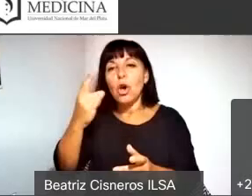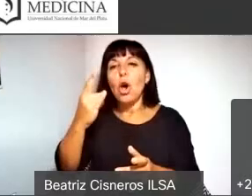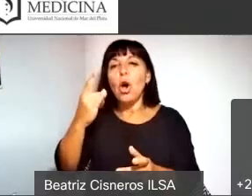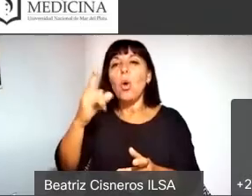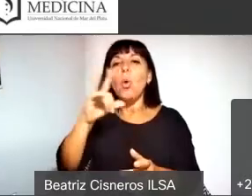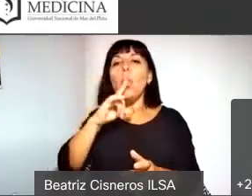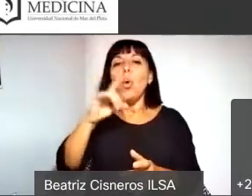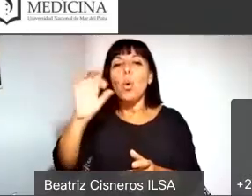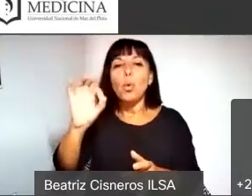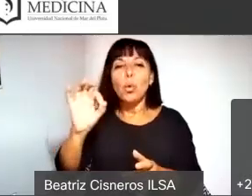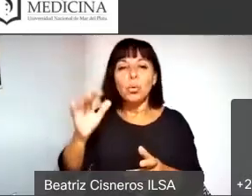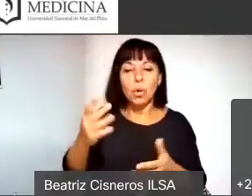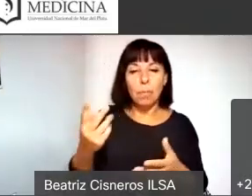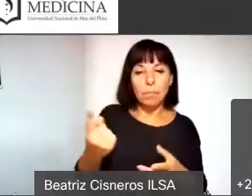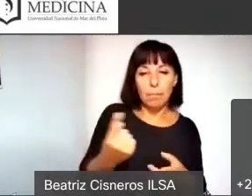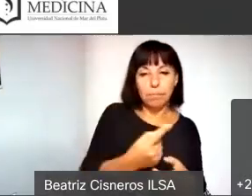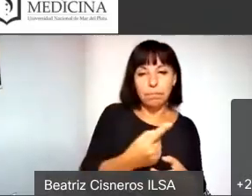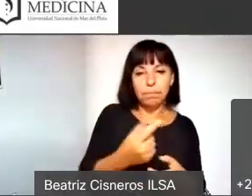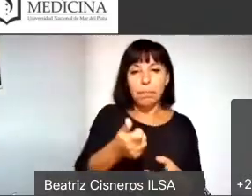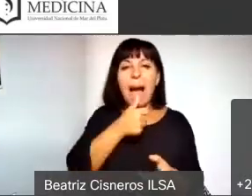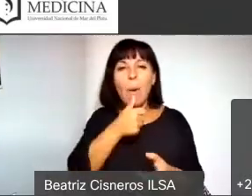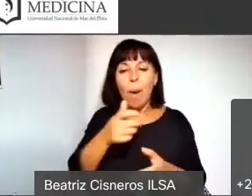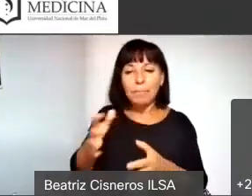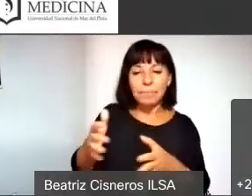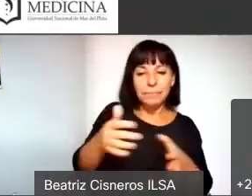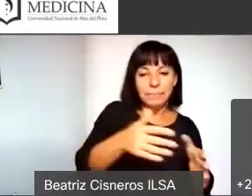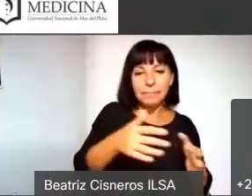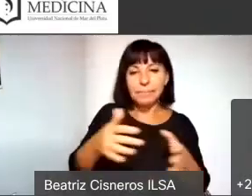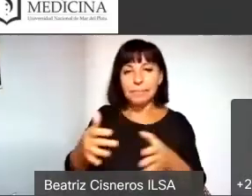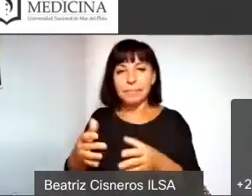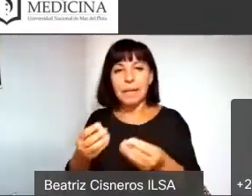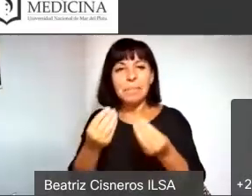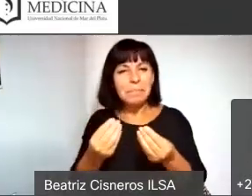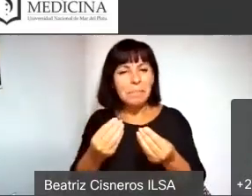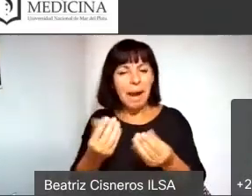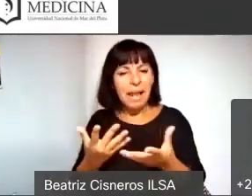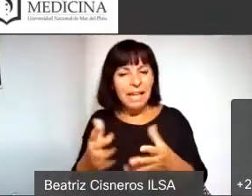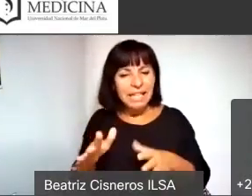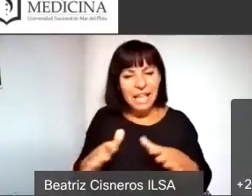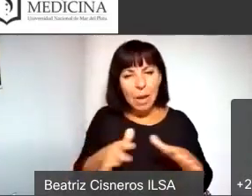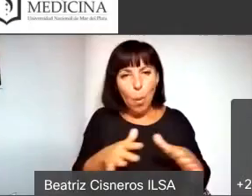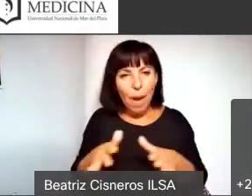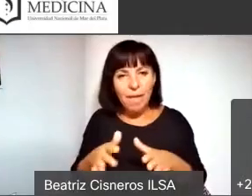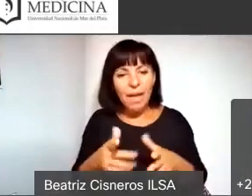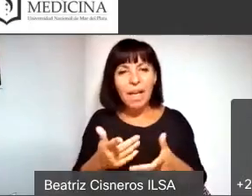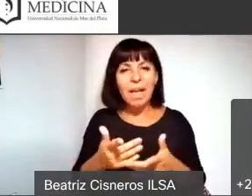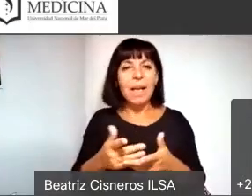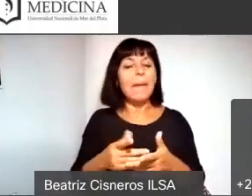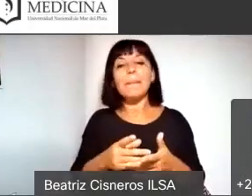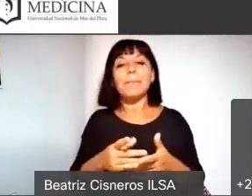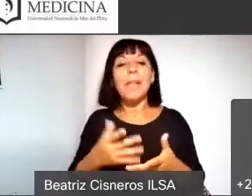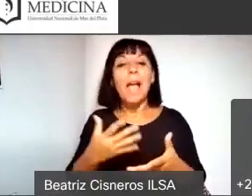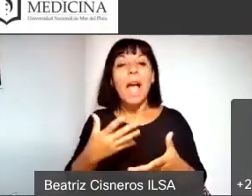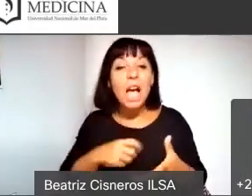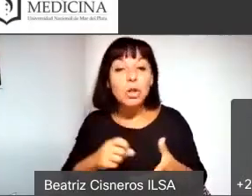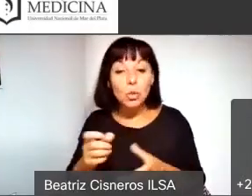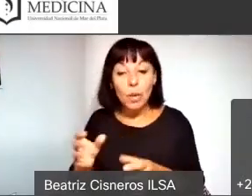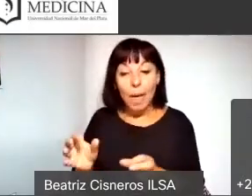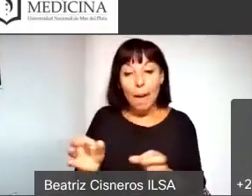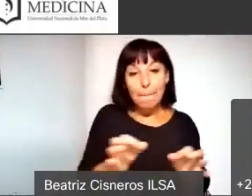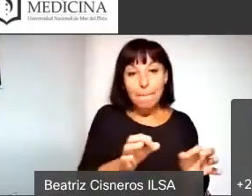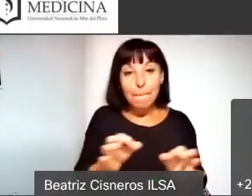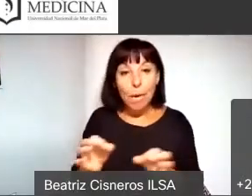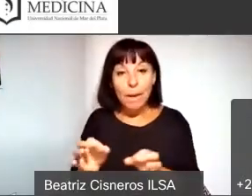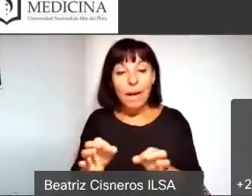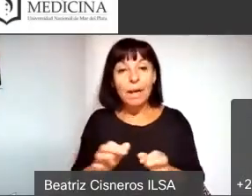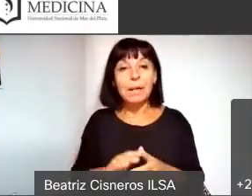tener esta movilización del agua? Va a tener un efecto dilutorio y también corresponde a transporte pasivo.